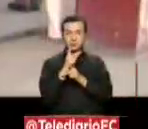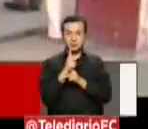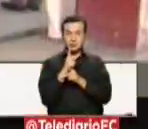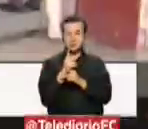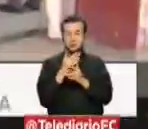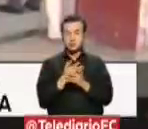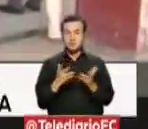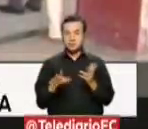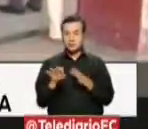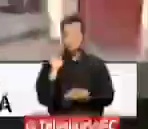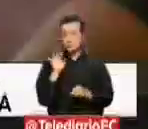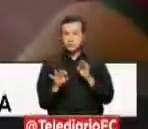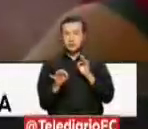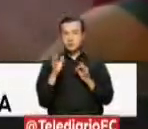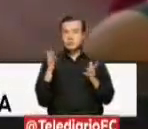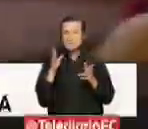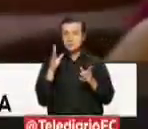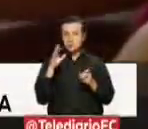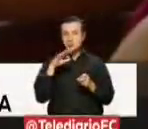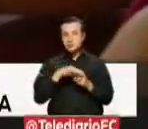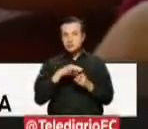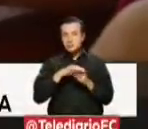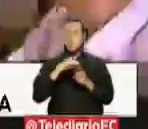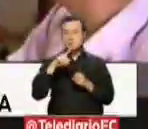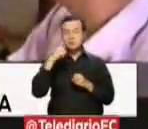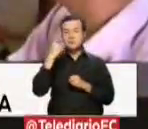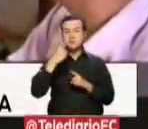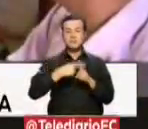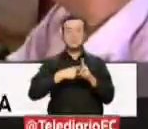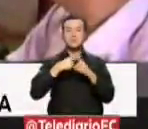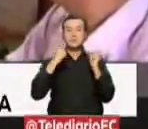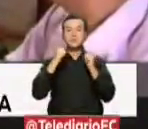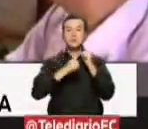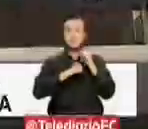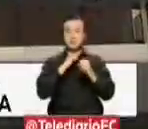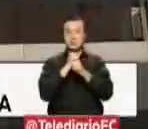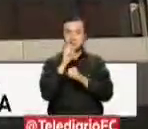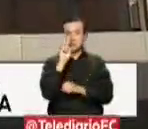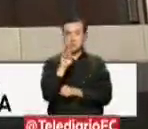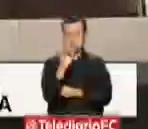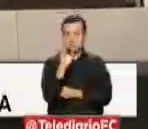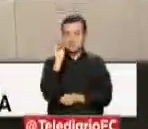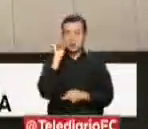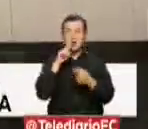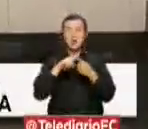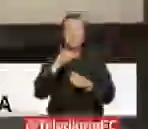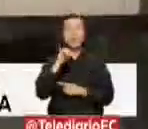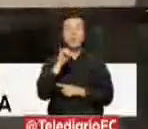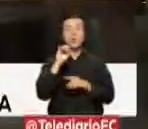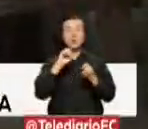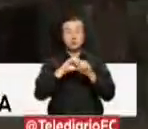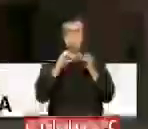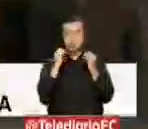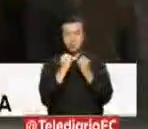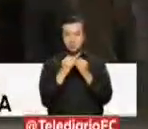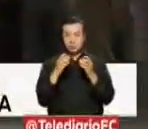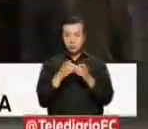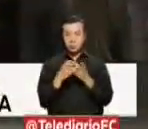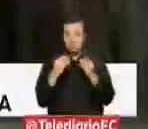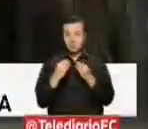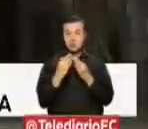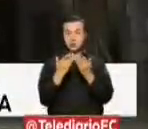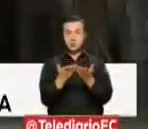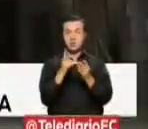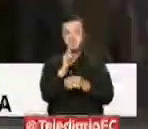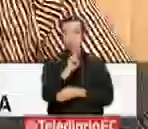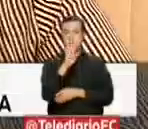suplentes serán elegidos a través del voto popular el próximo mes de marzo de 2019. Hasta este jueves, el organismo electoral ha recibido